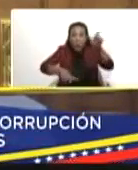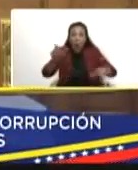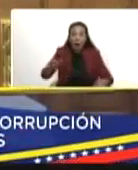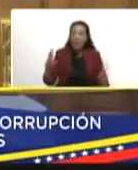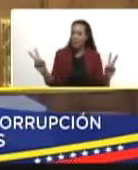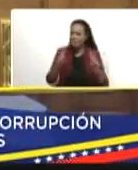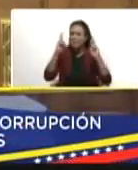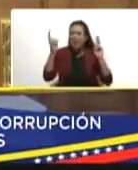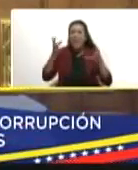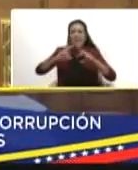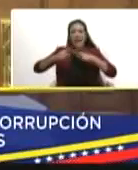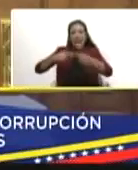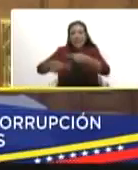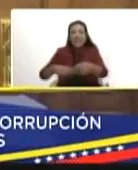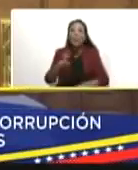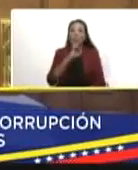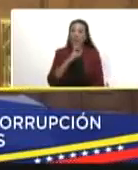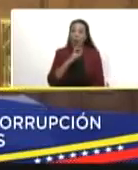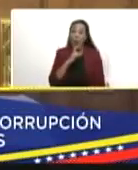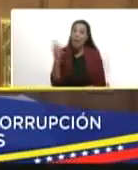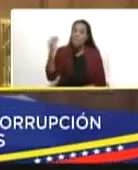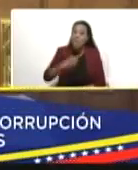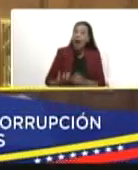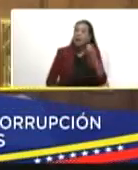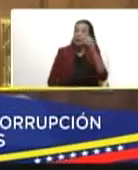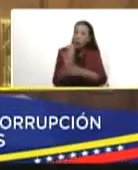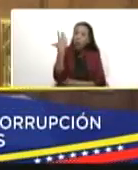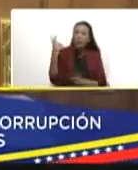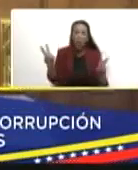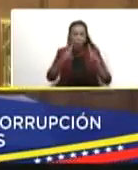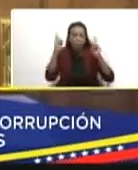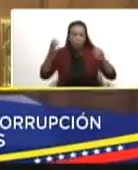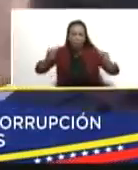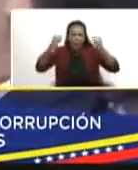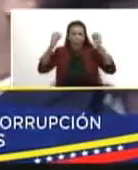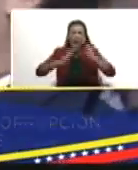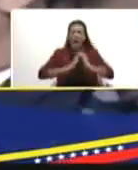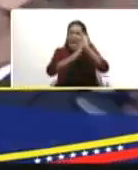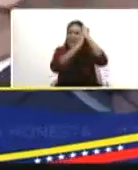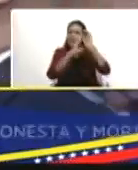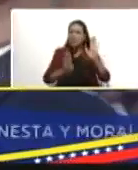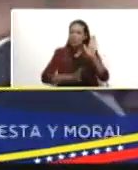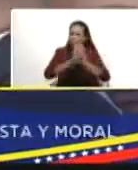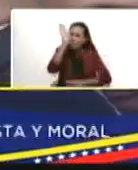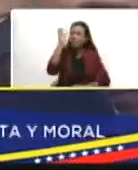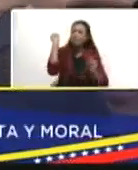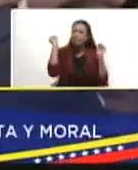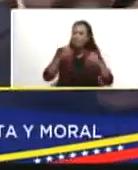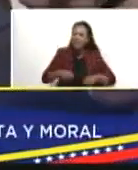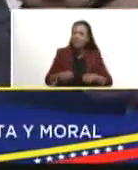relanzar la generación de oro y que siga consolidándose como un gran éxito de nuestro